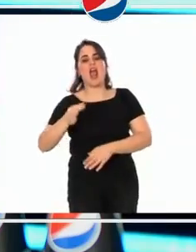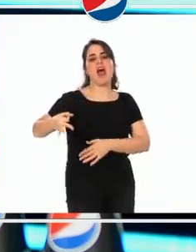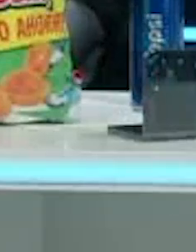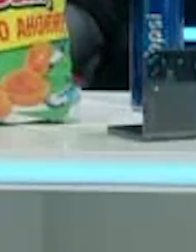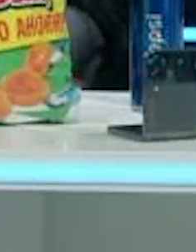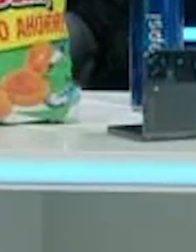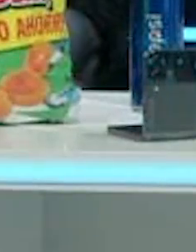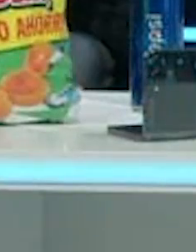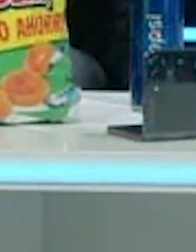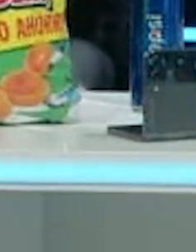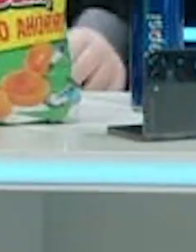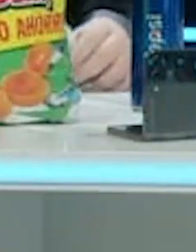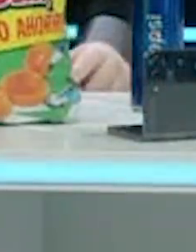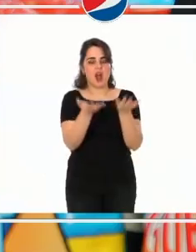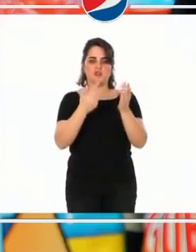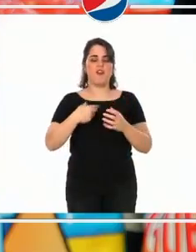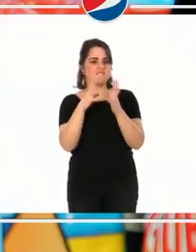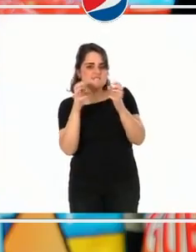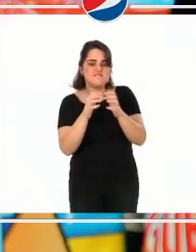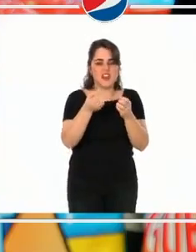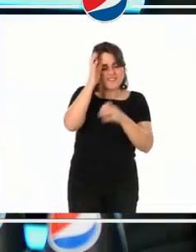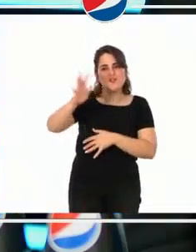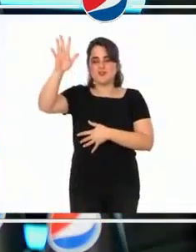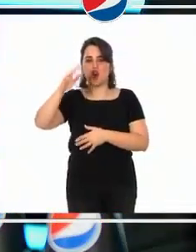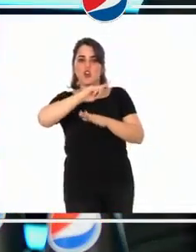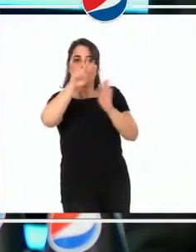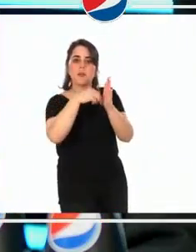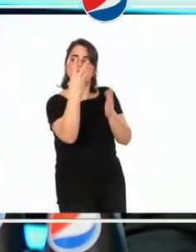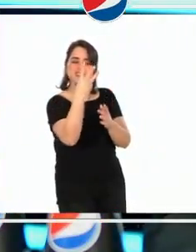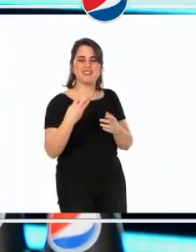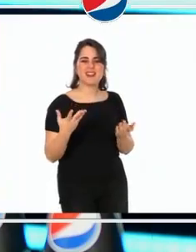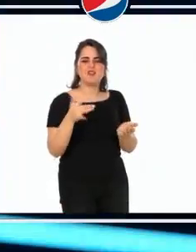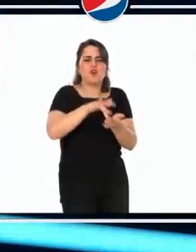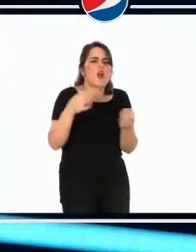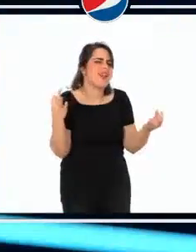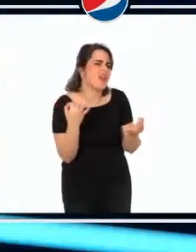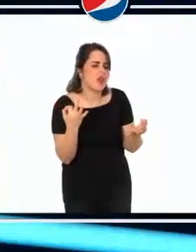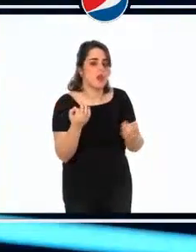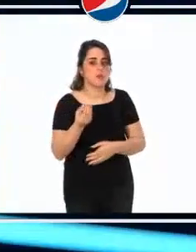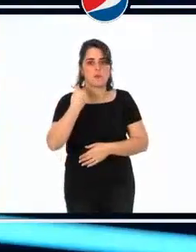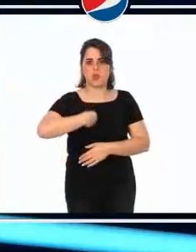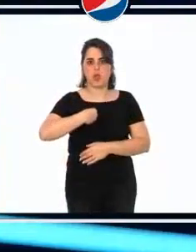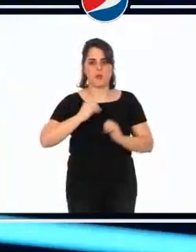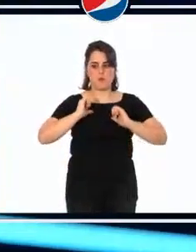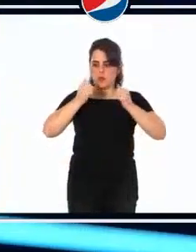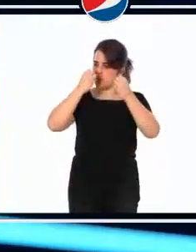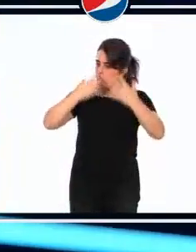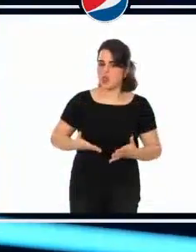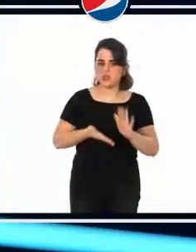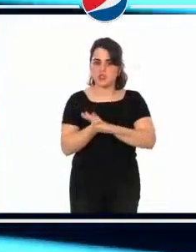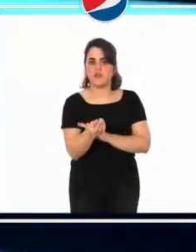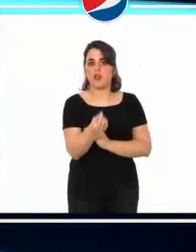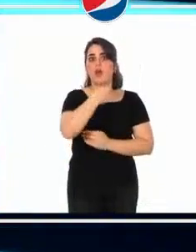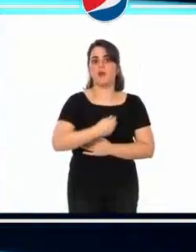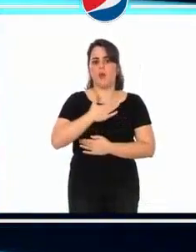A lo mejor no vuelve, cuidado, ojo. De Andorra, doxeado. ¿Qué esperas del 2023, Cristinini? Pues entrar con buen pie. Lo que no quiero es atragantarme con las uvas. Es lo